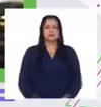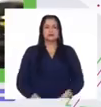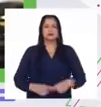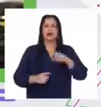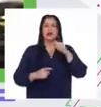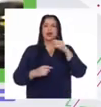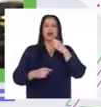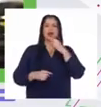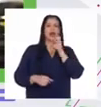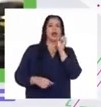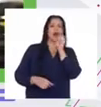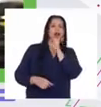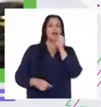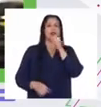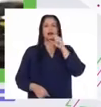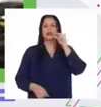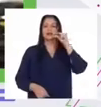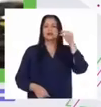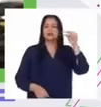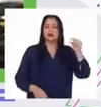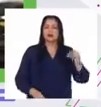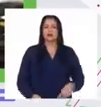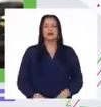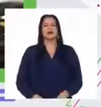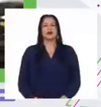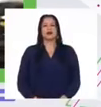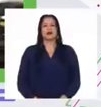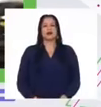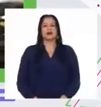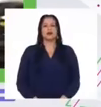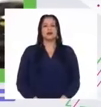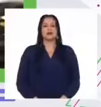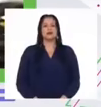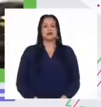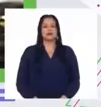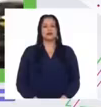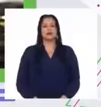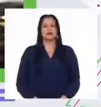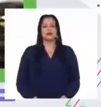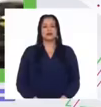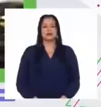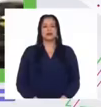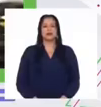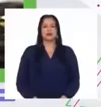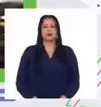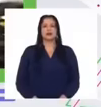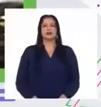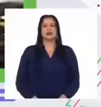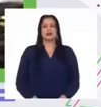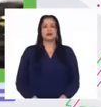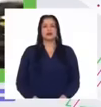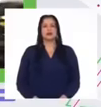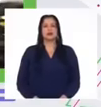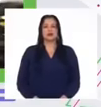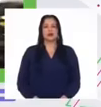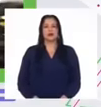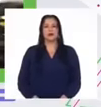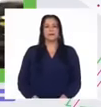Chayaya kispichi wa isapaya kausani